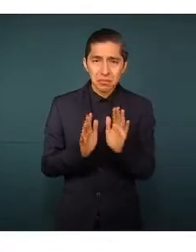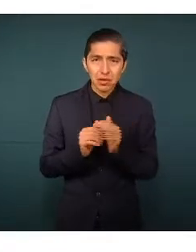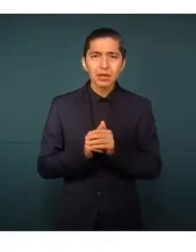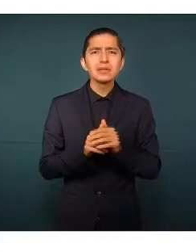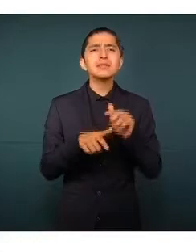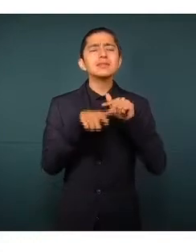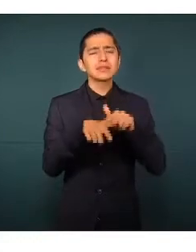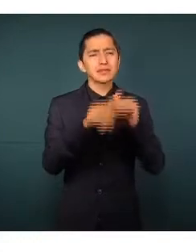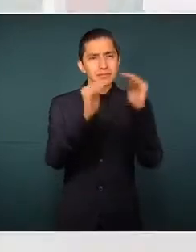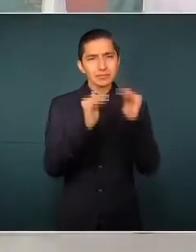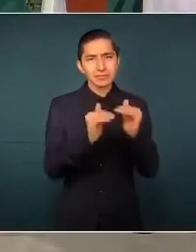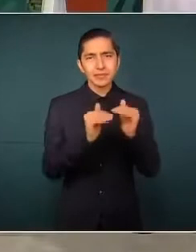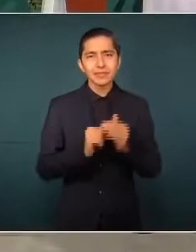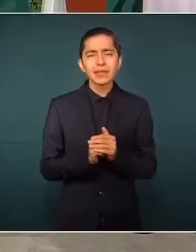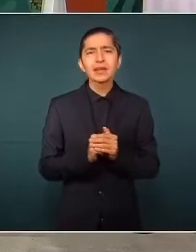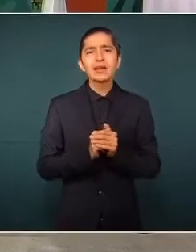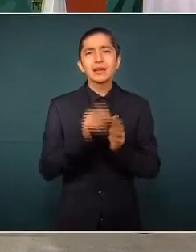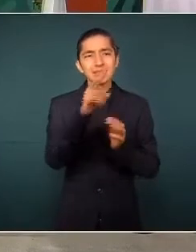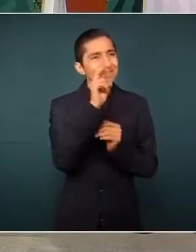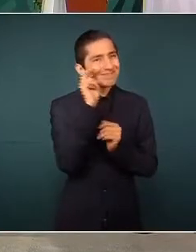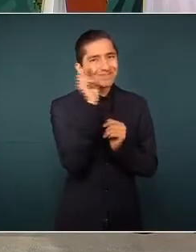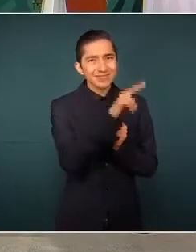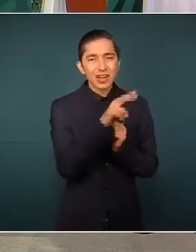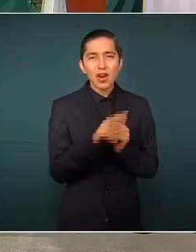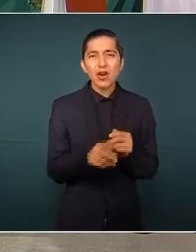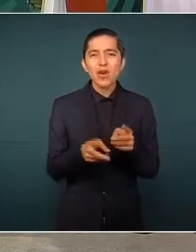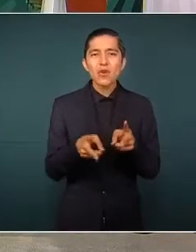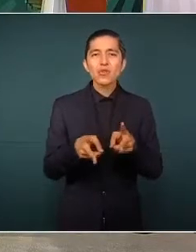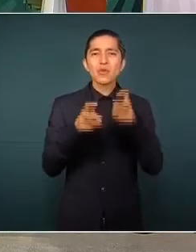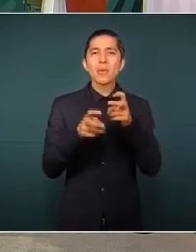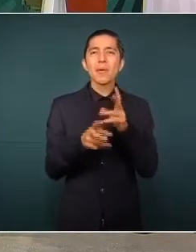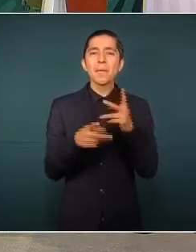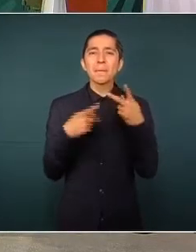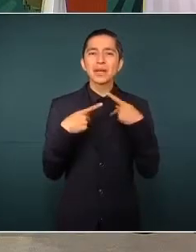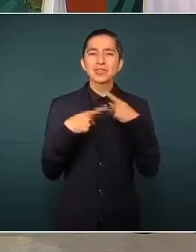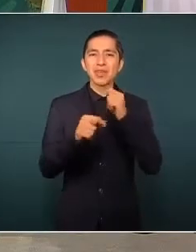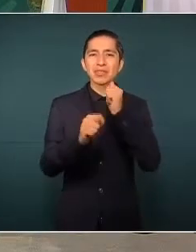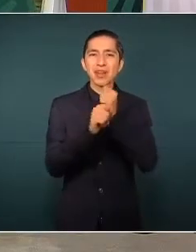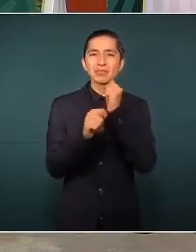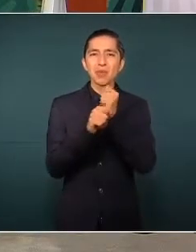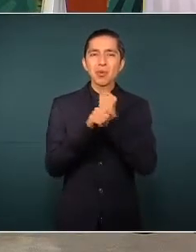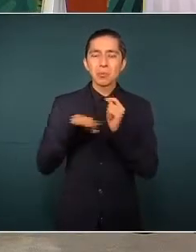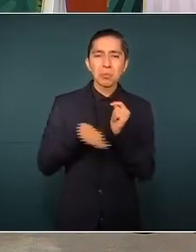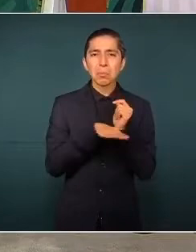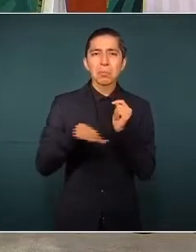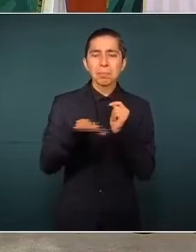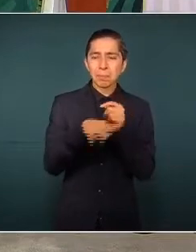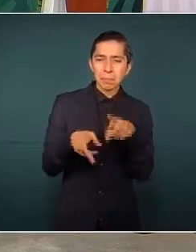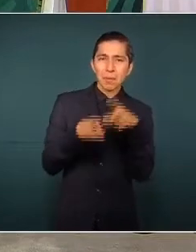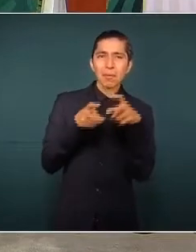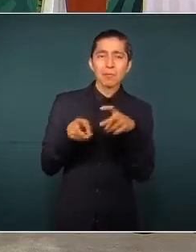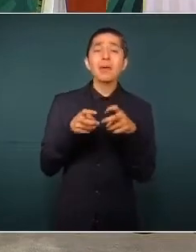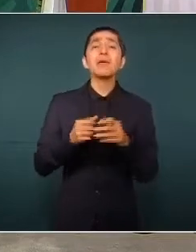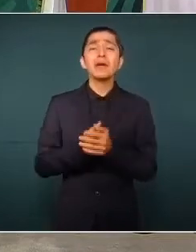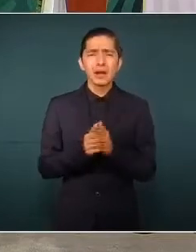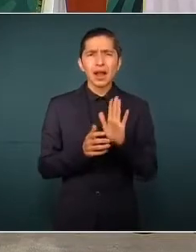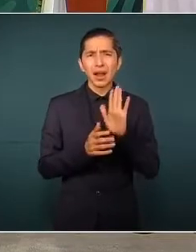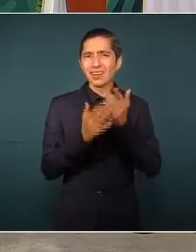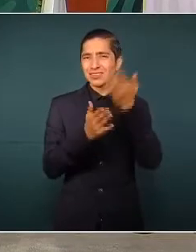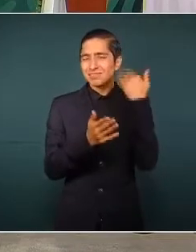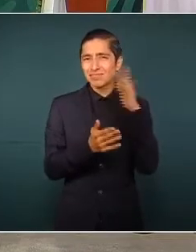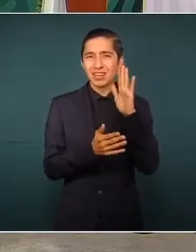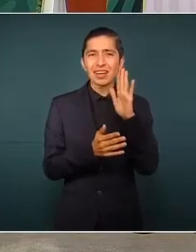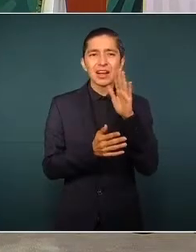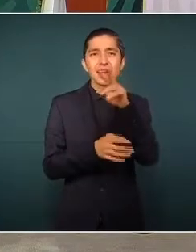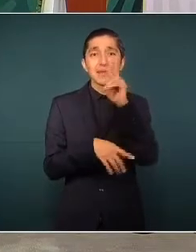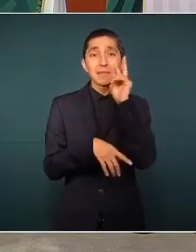favor. Aquí vemos la gráfica del robo a transportistas, que como en anteriores ocasiones, la